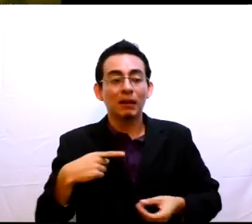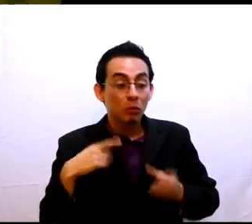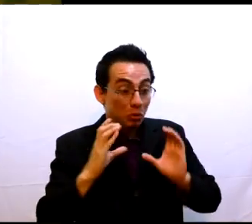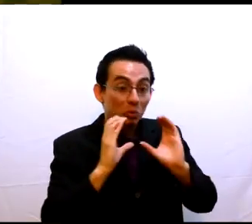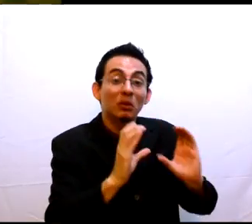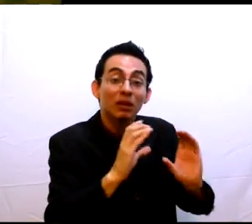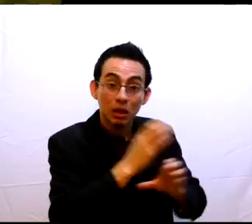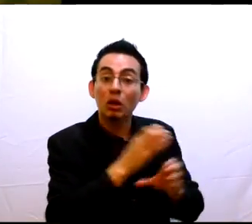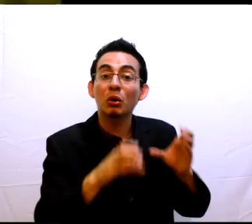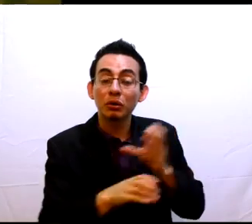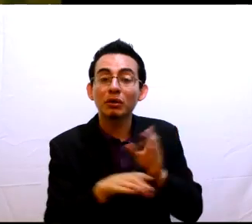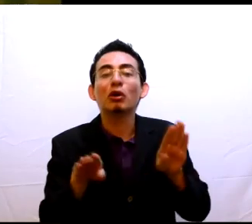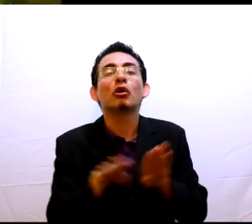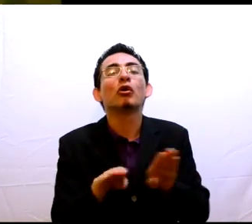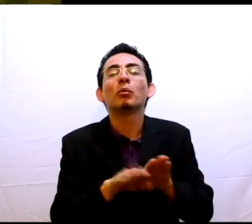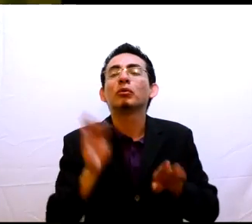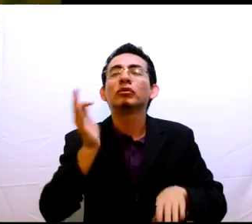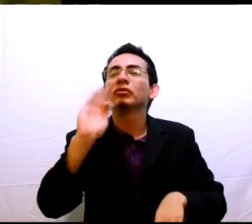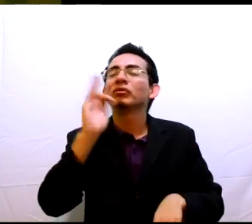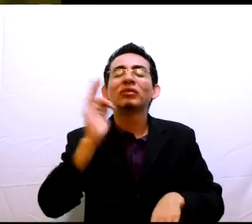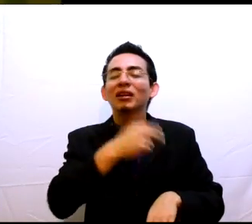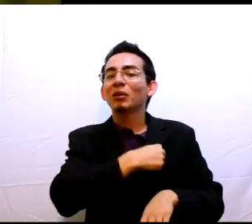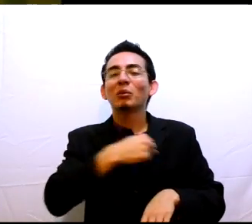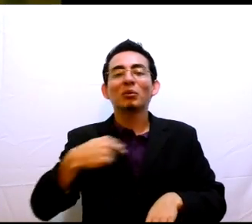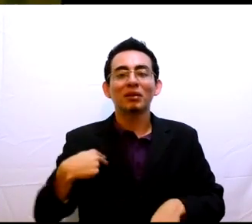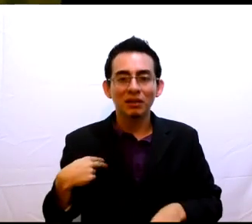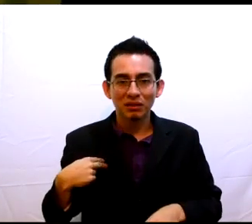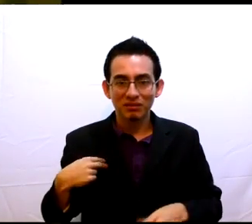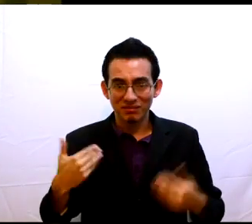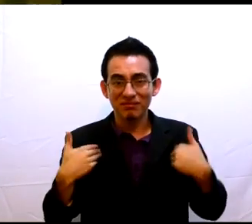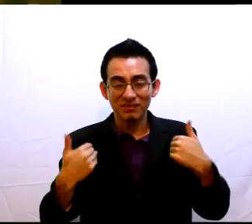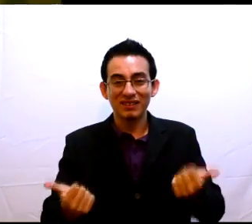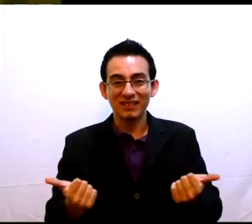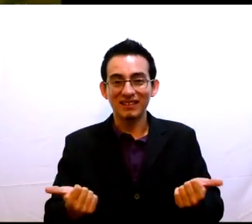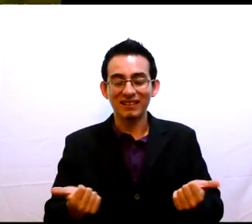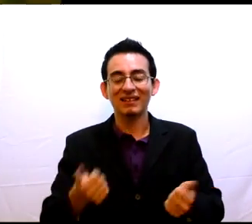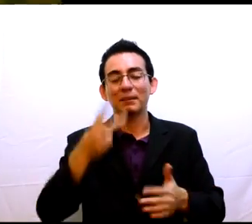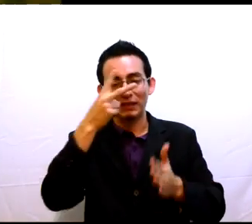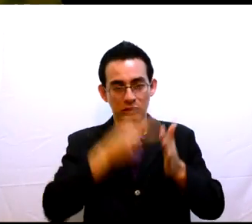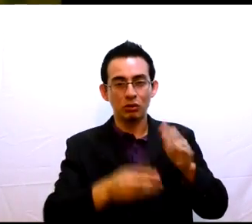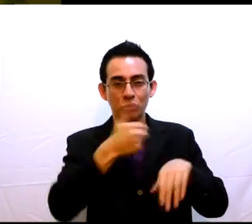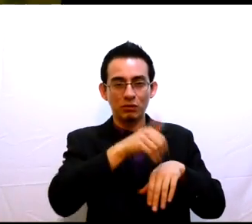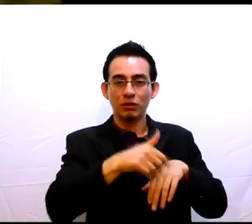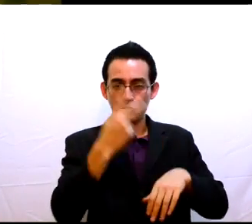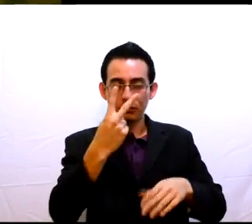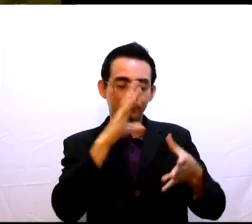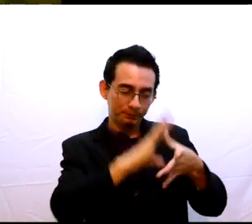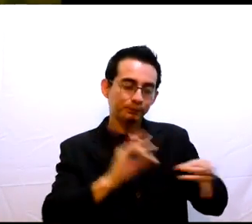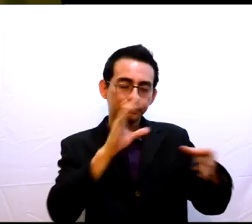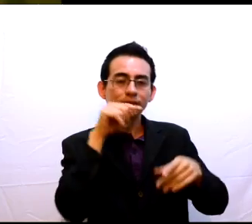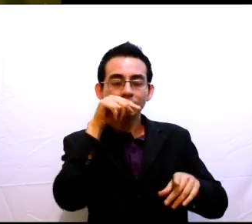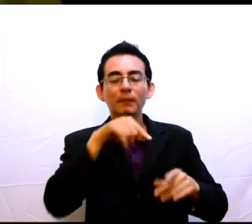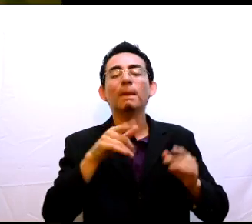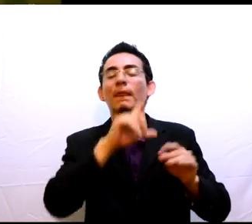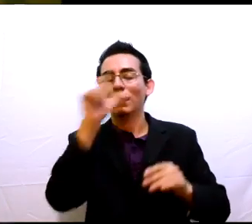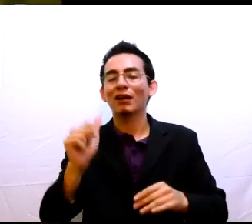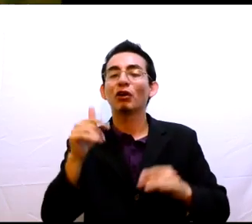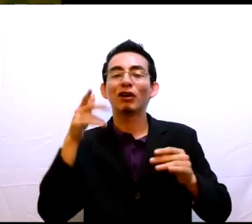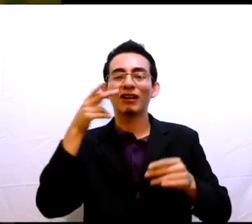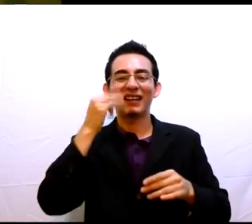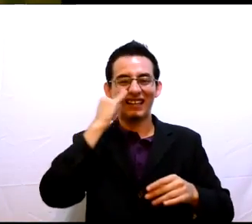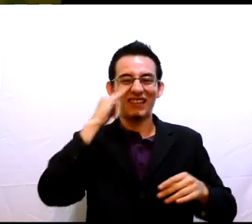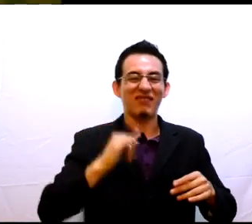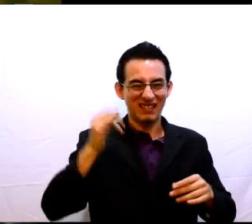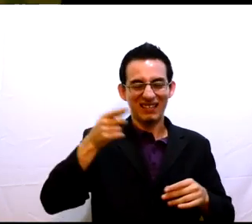como si fueran nuestros entiende versículo 2 ahí está acusado este hombre